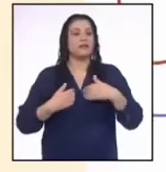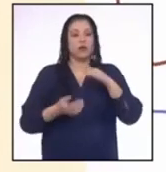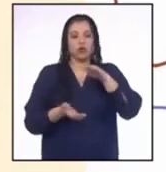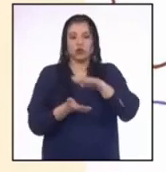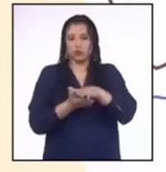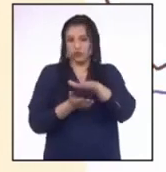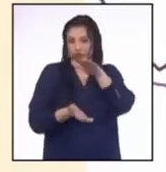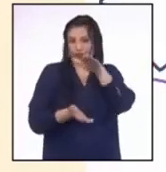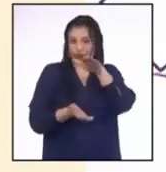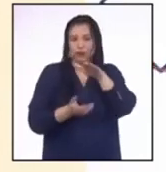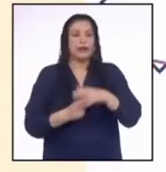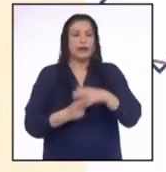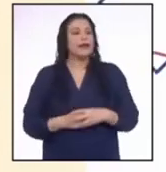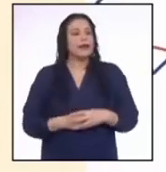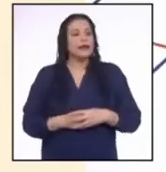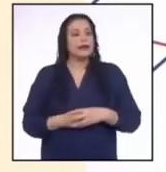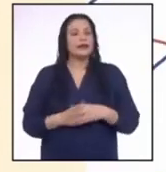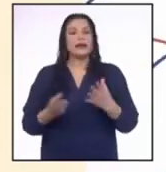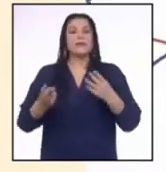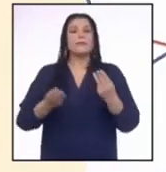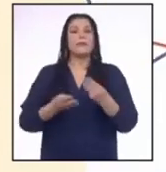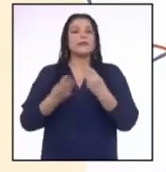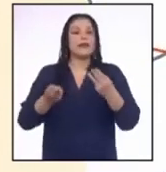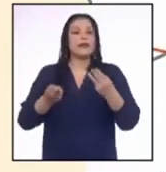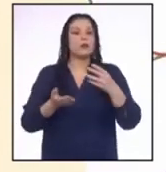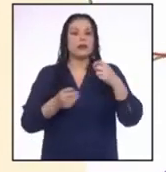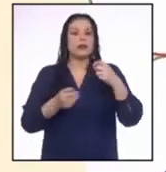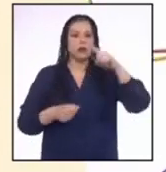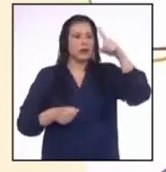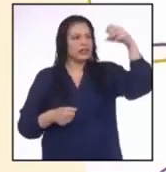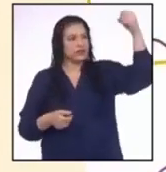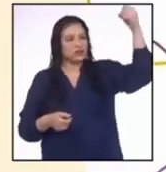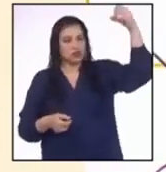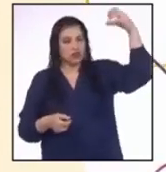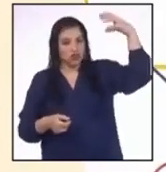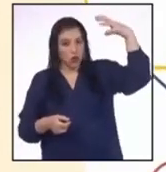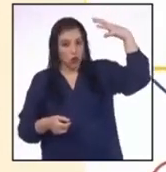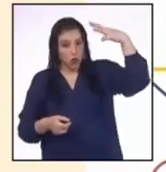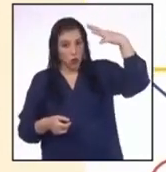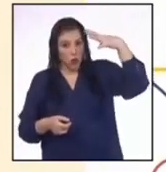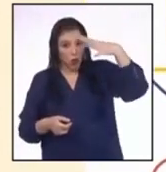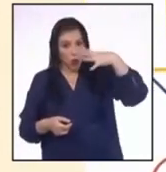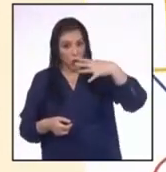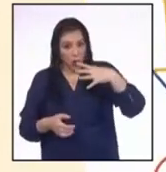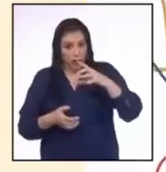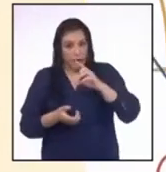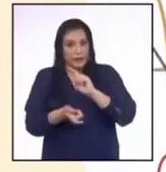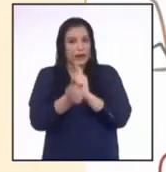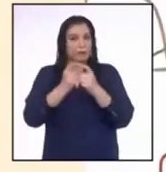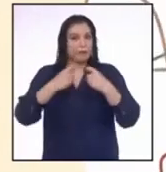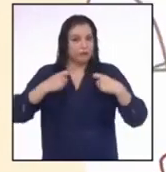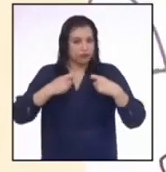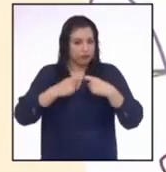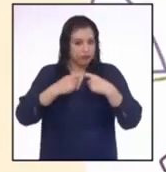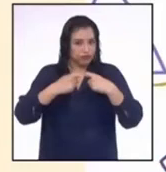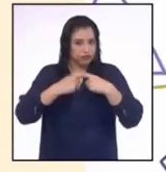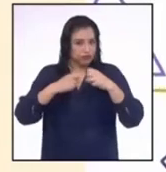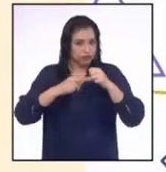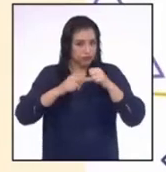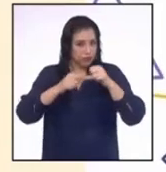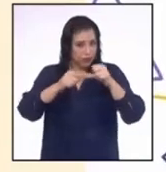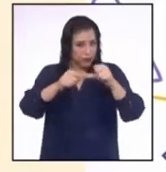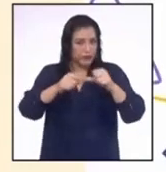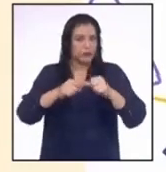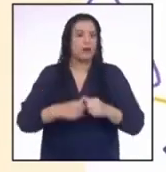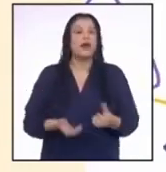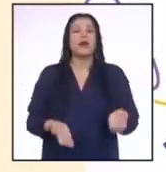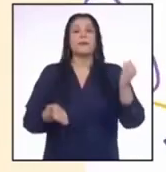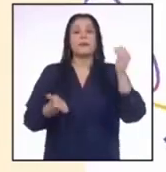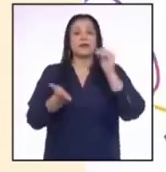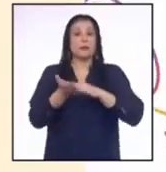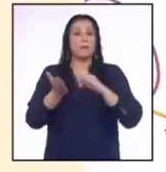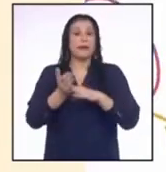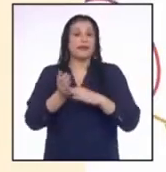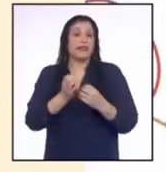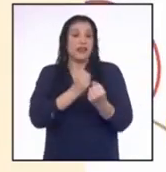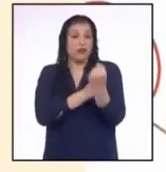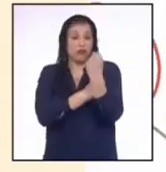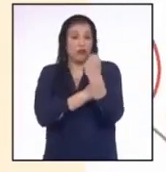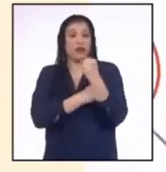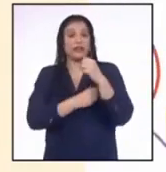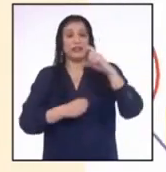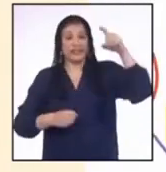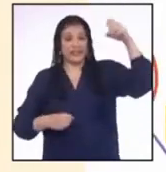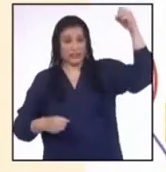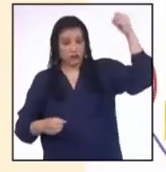este material, las cuales al recibir la energía solar producen una corriente continua. Cuanto mayor sea la intensidad de la